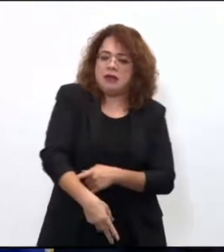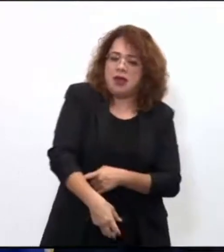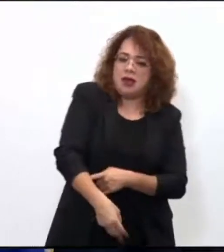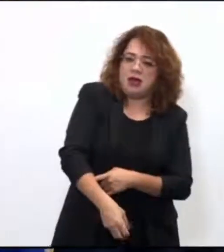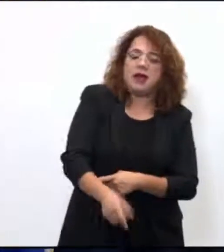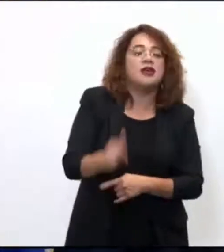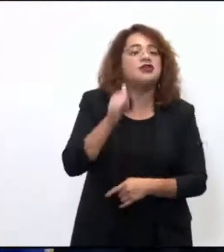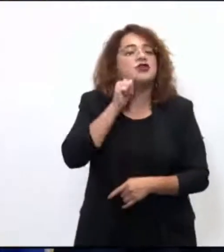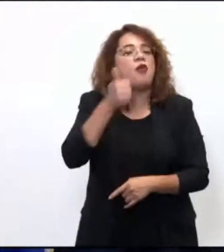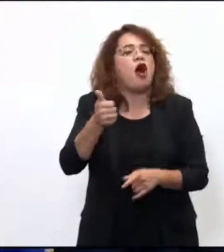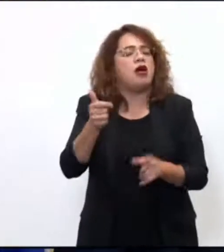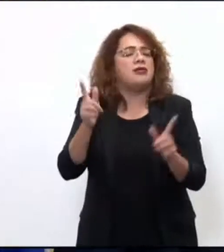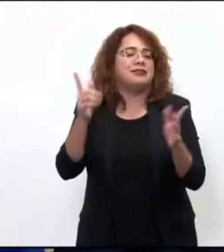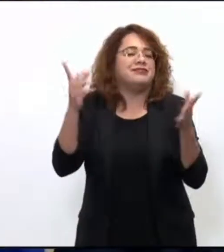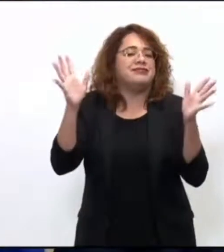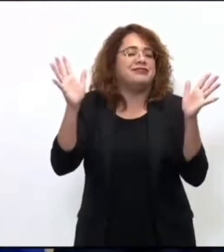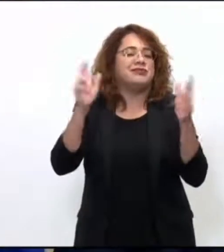mayo.